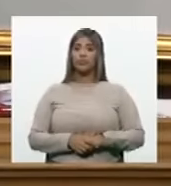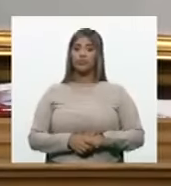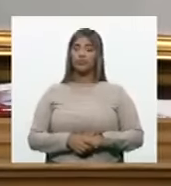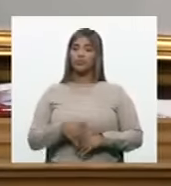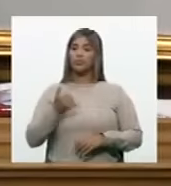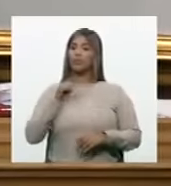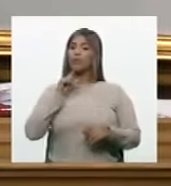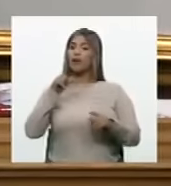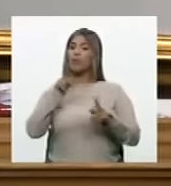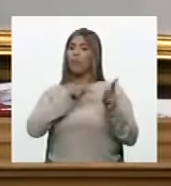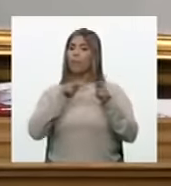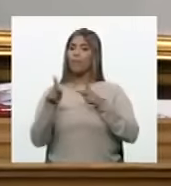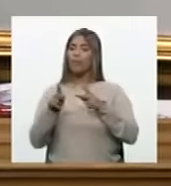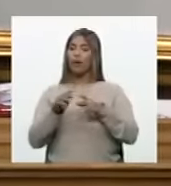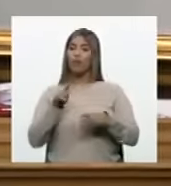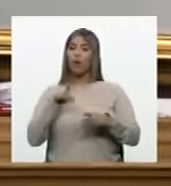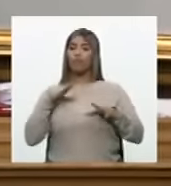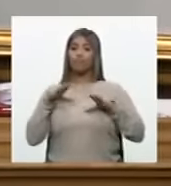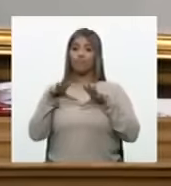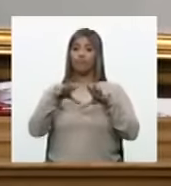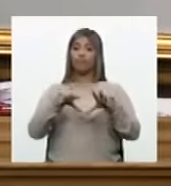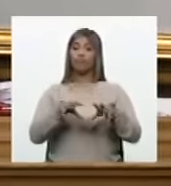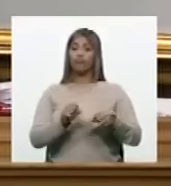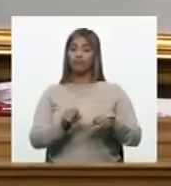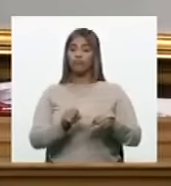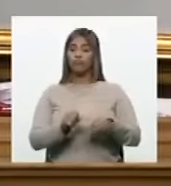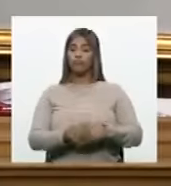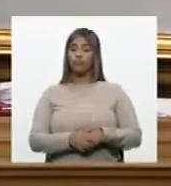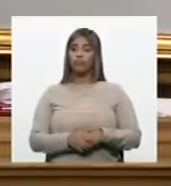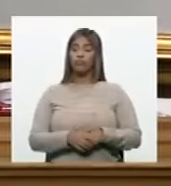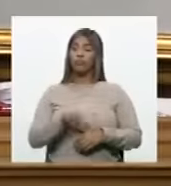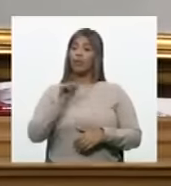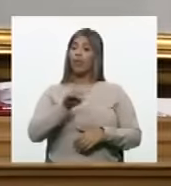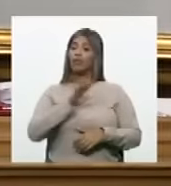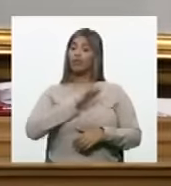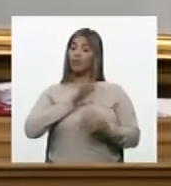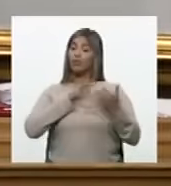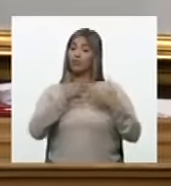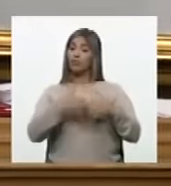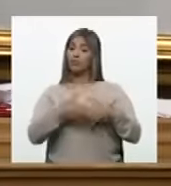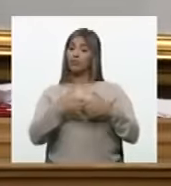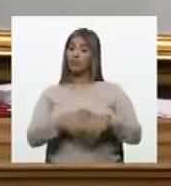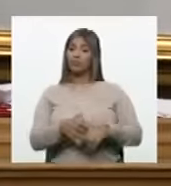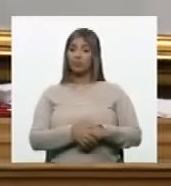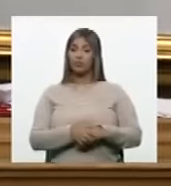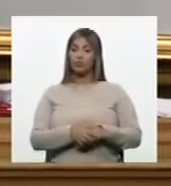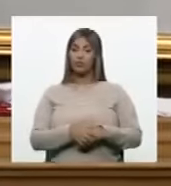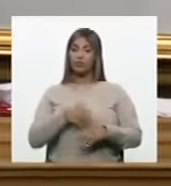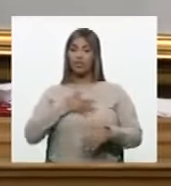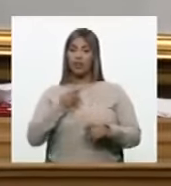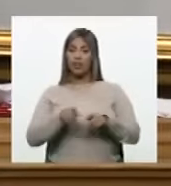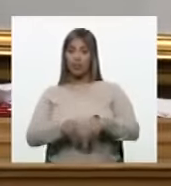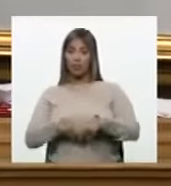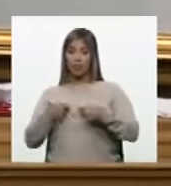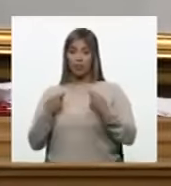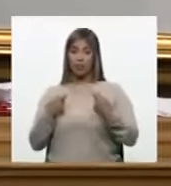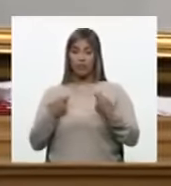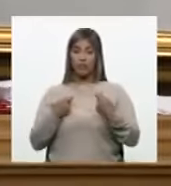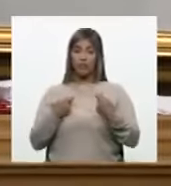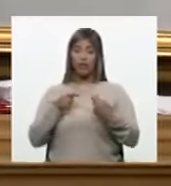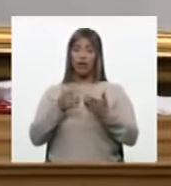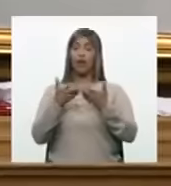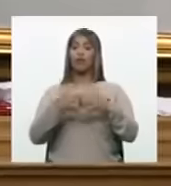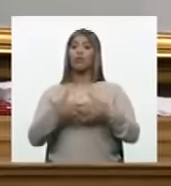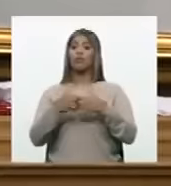tenían entre sus planes, que era adueñarse de esas refinerías e intentar destruir nuestra